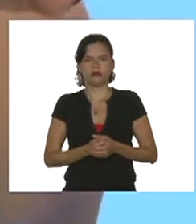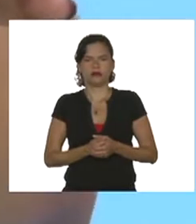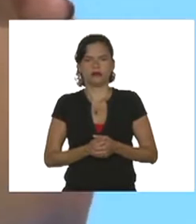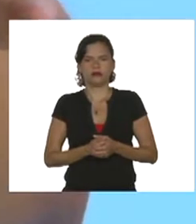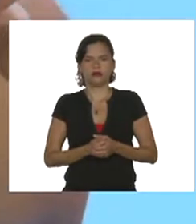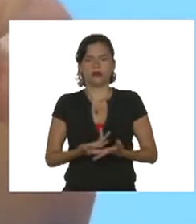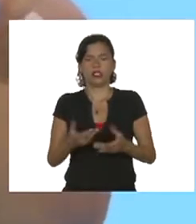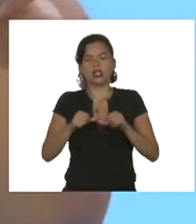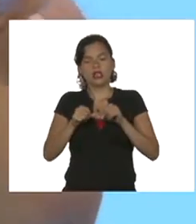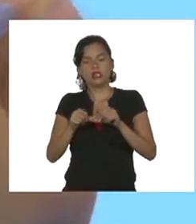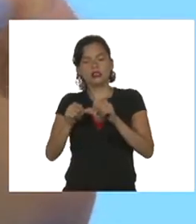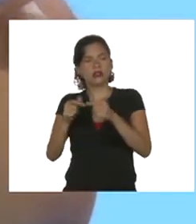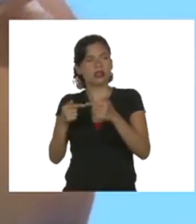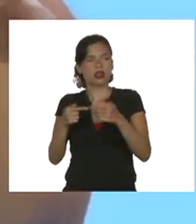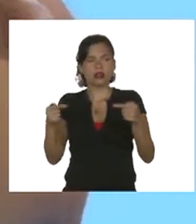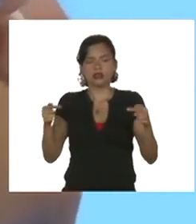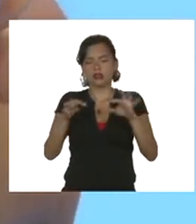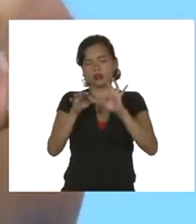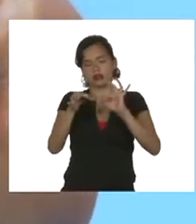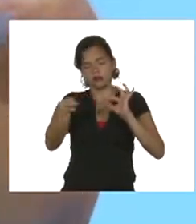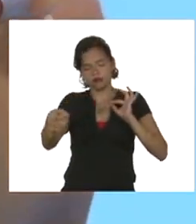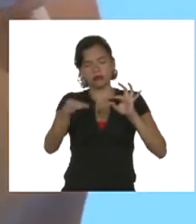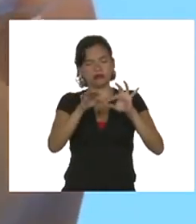que sigan la línea.